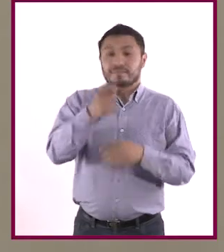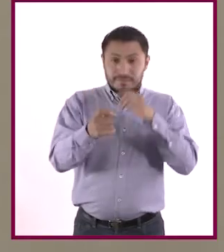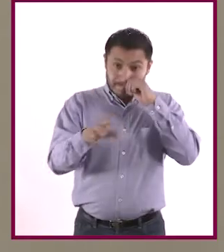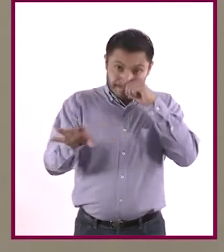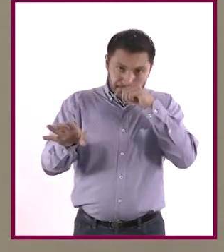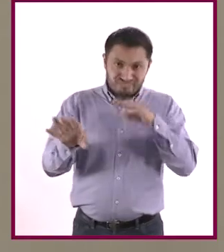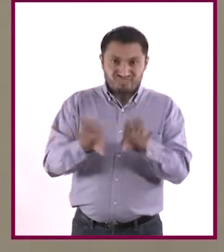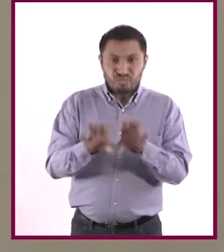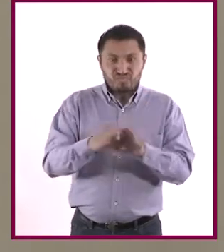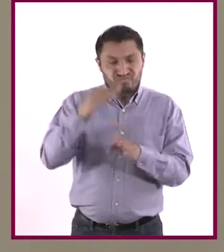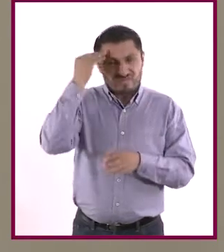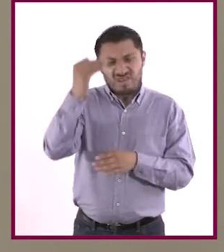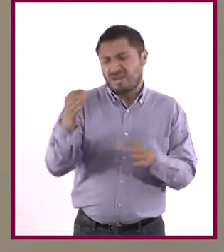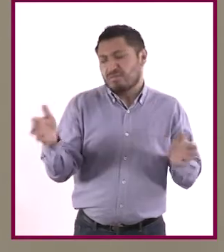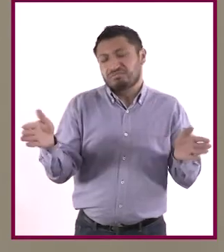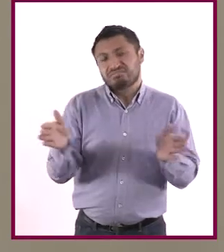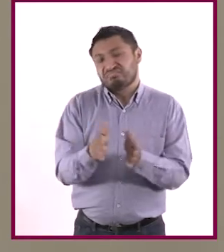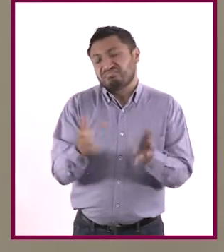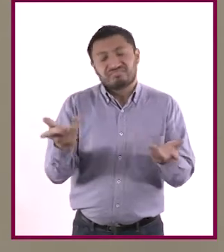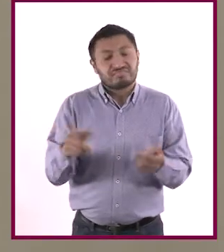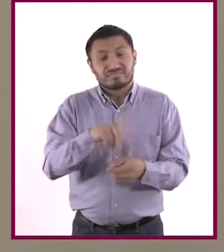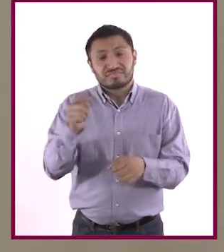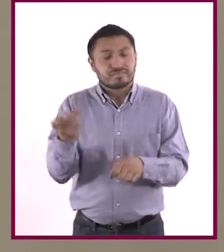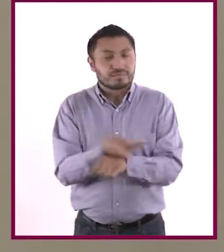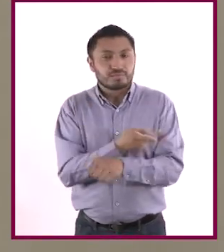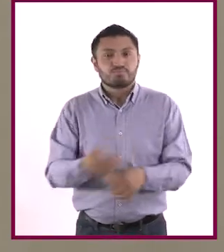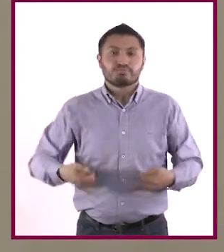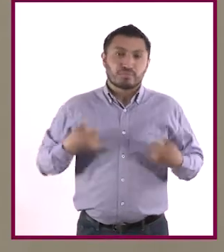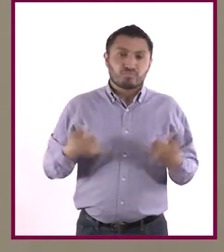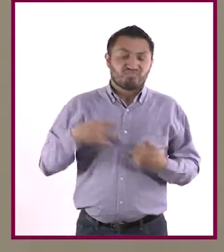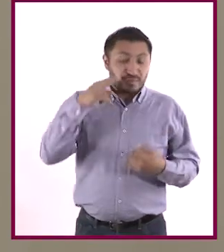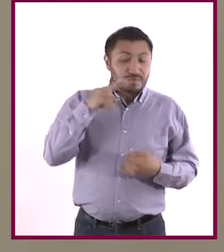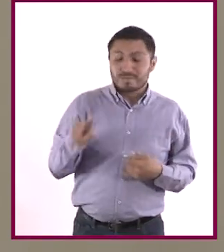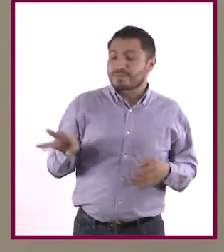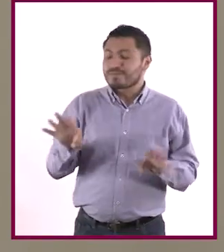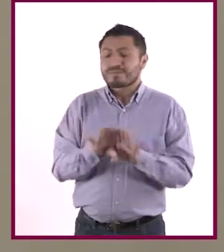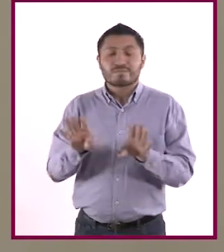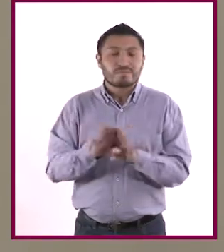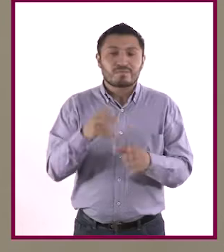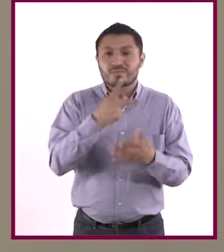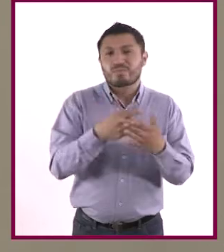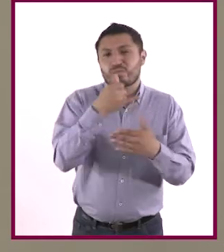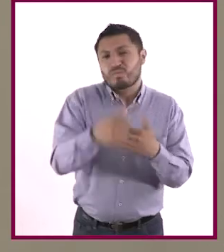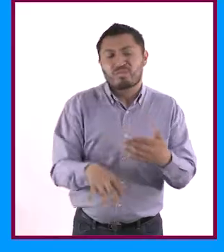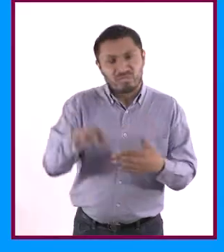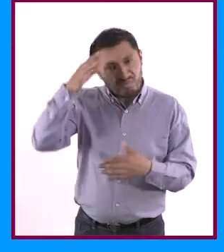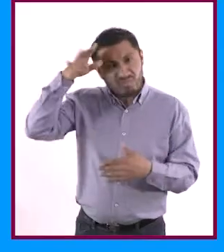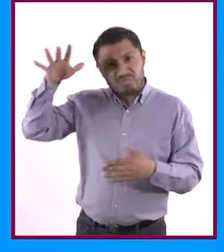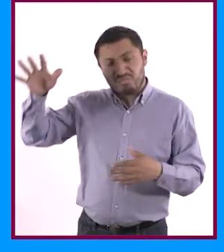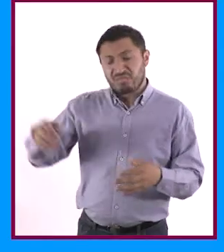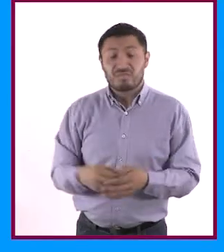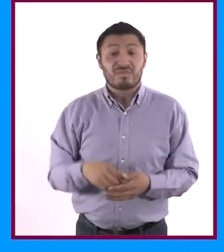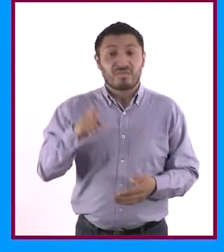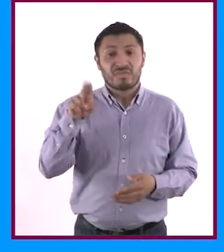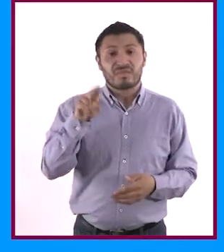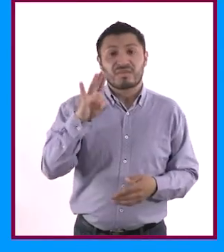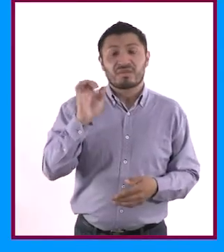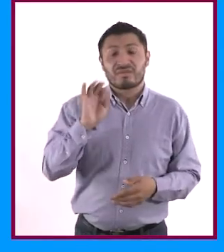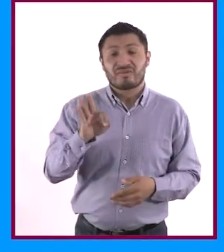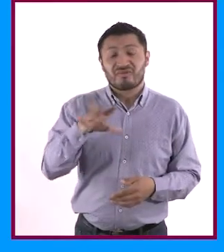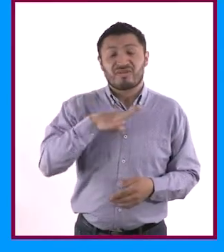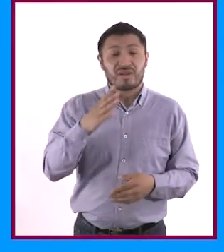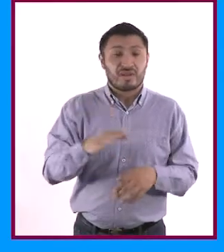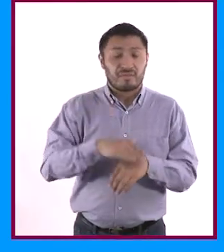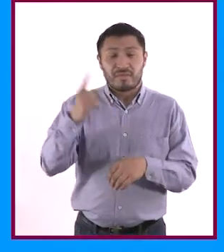una etapa pasajera, y él o la adolescente es visto o vista como un proyecto de adulto. Según la UNICEF, hay más